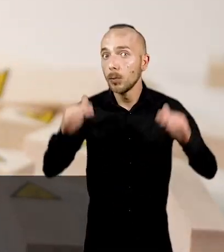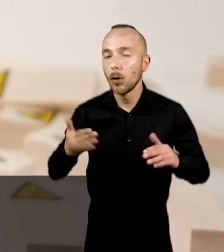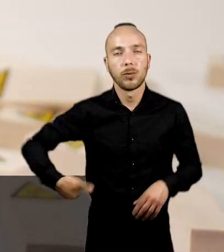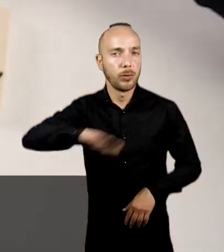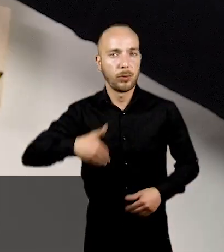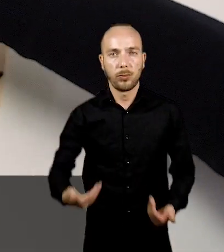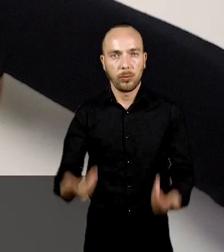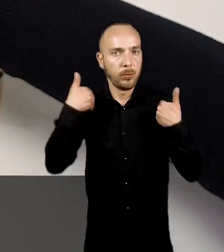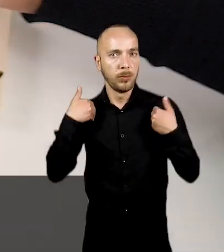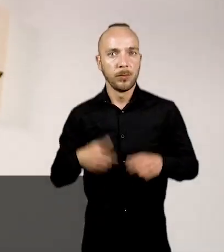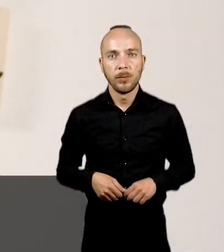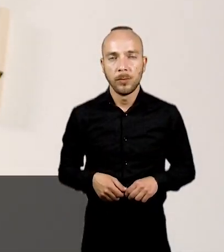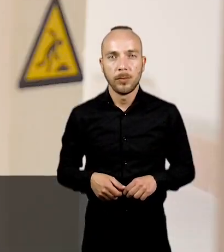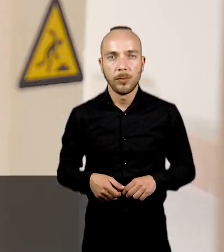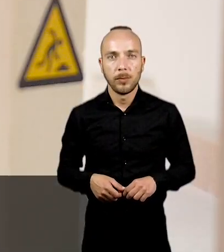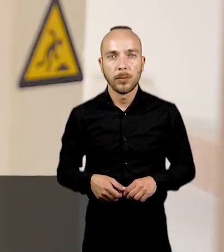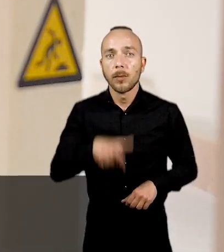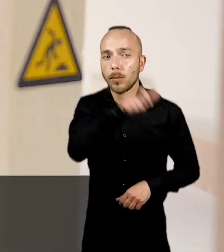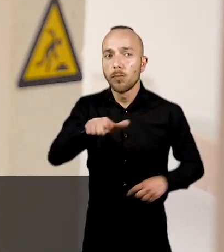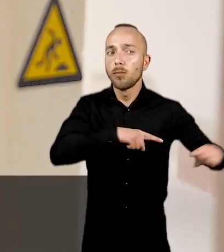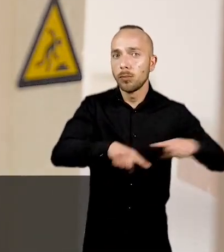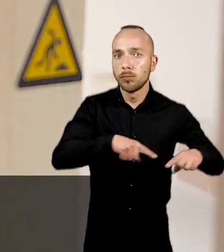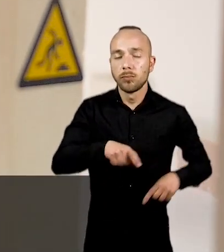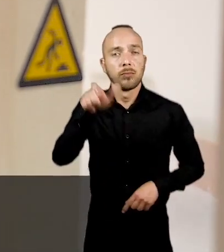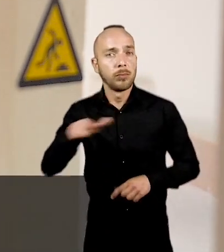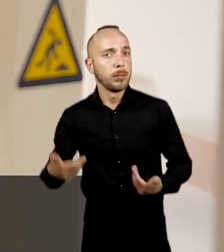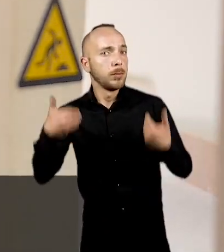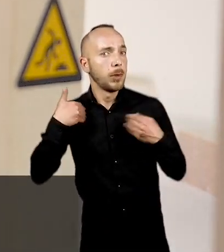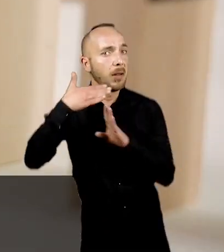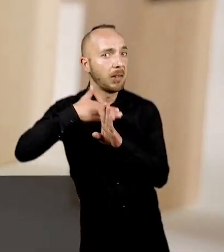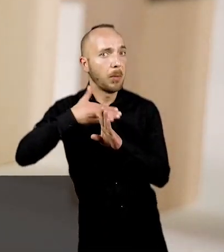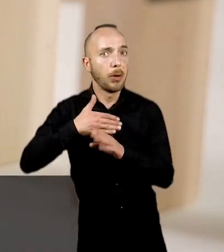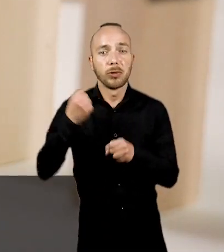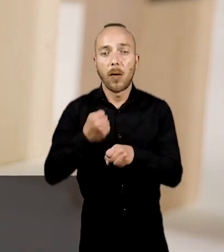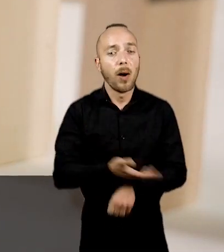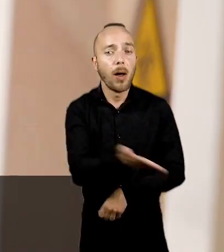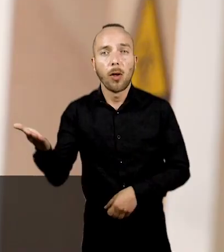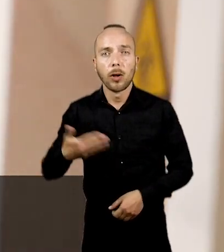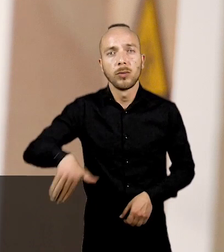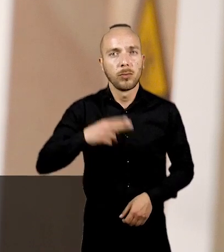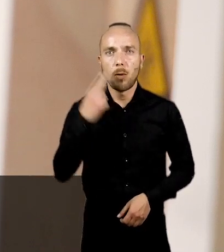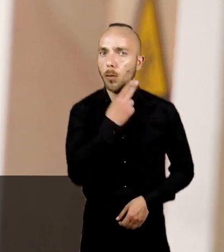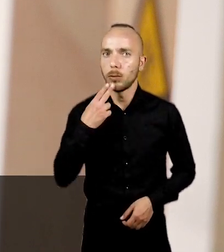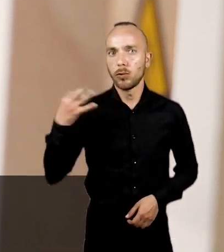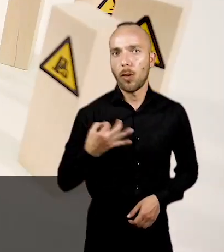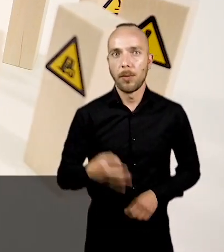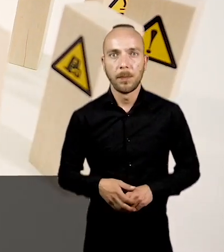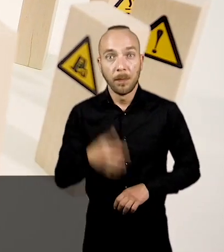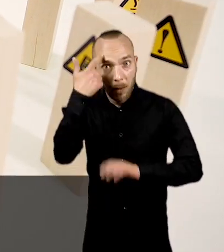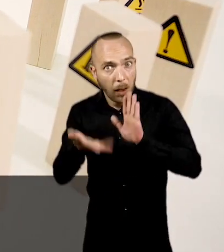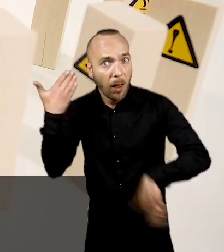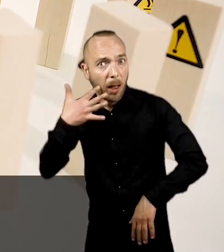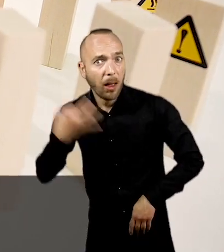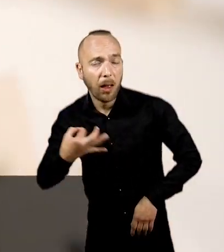de los peligros nos compete a todas y todos. Debe ser un compromiso de la dirección, responsables intermedios y plantilla. Ez jarri